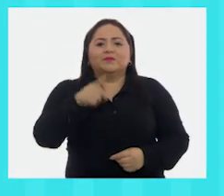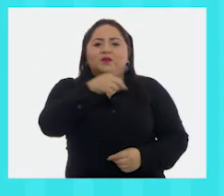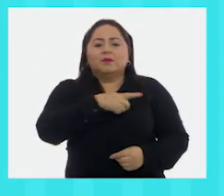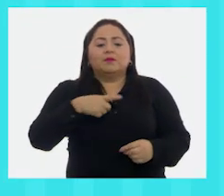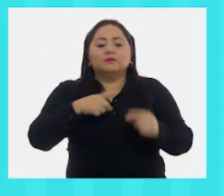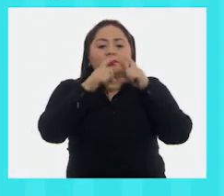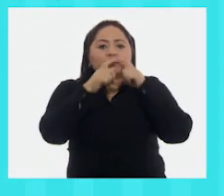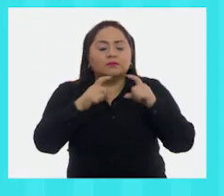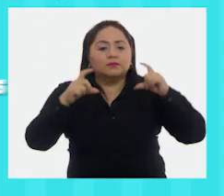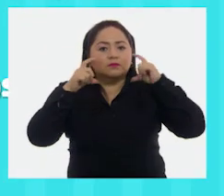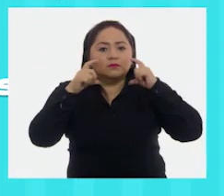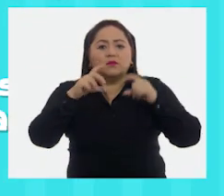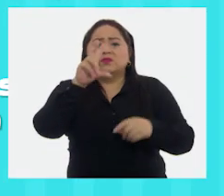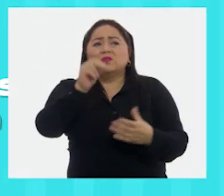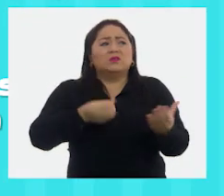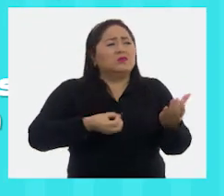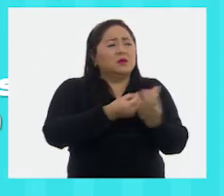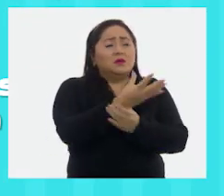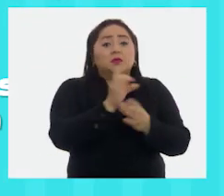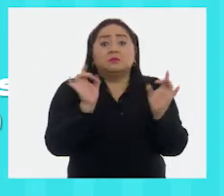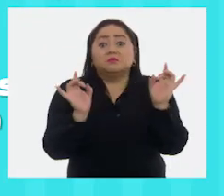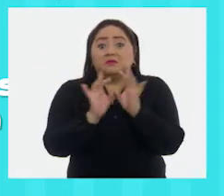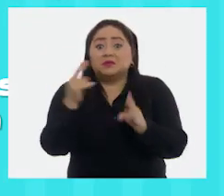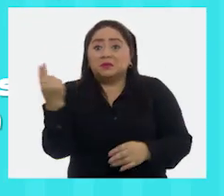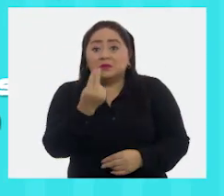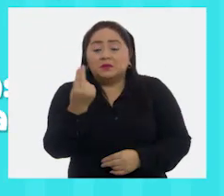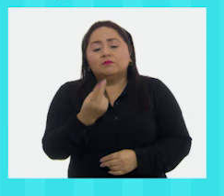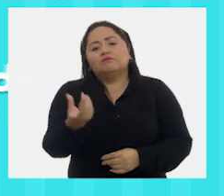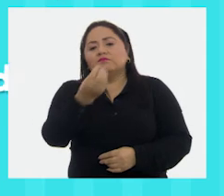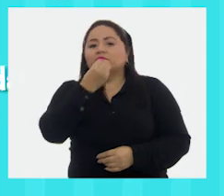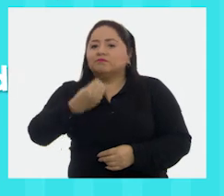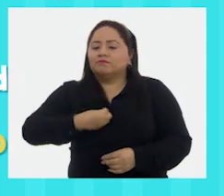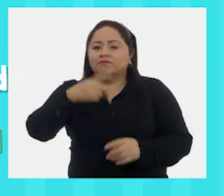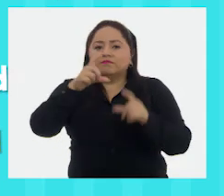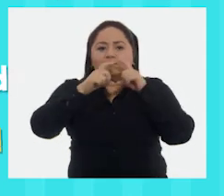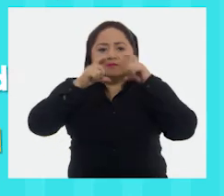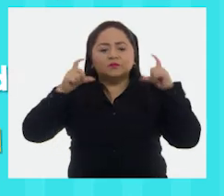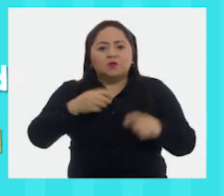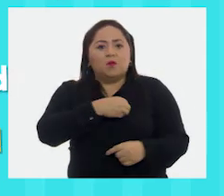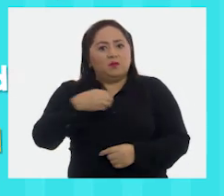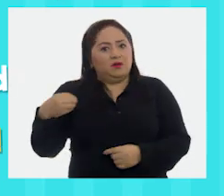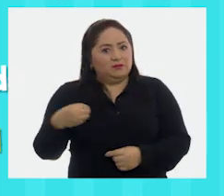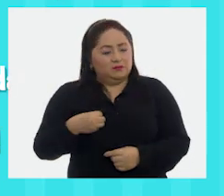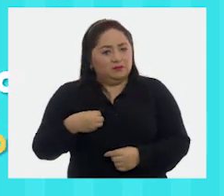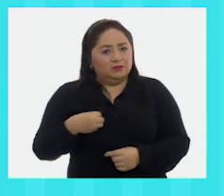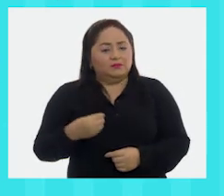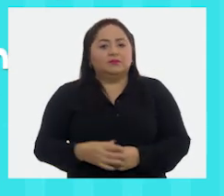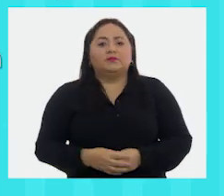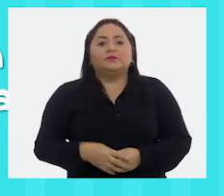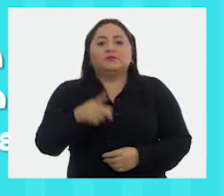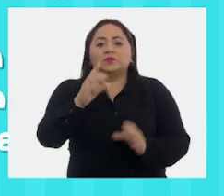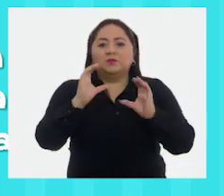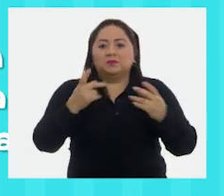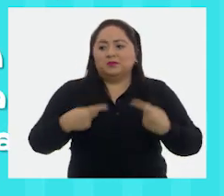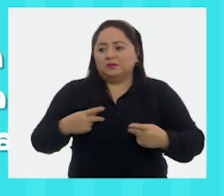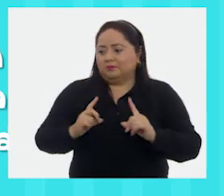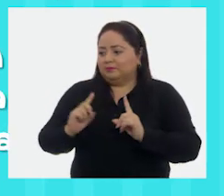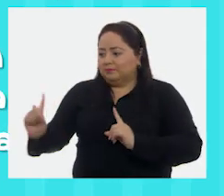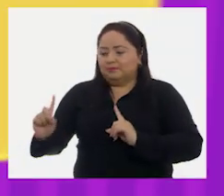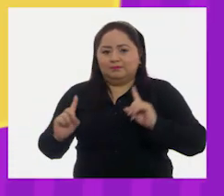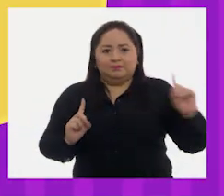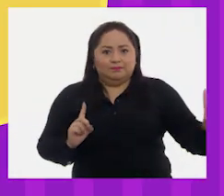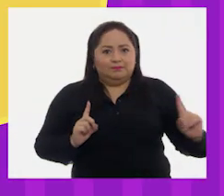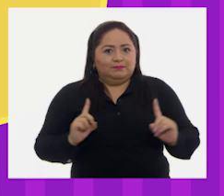Utiliza cubrebocas. No salgas de casa y si tienes que hacerlo, recuerda que es obligatorio utilizarlo. Mantén la sana